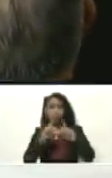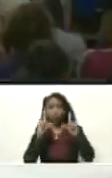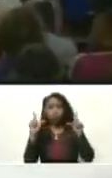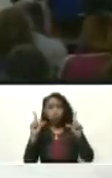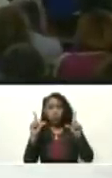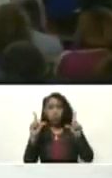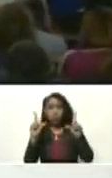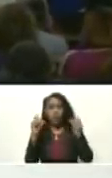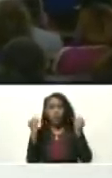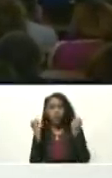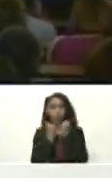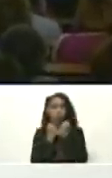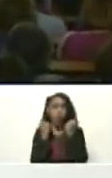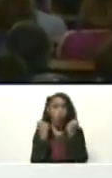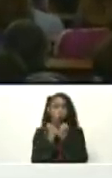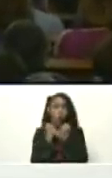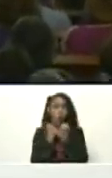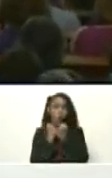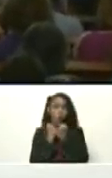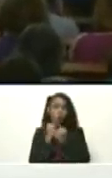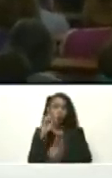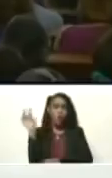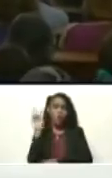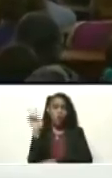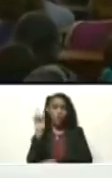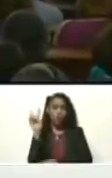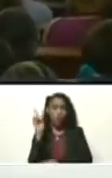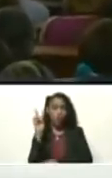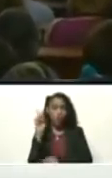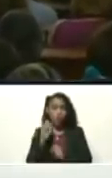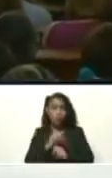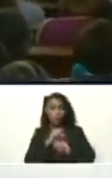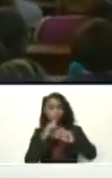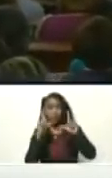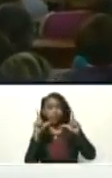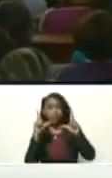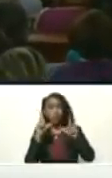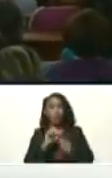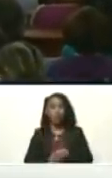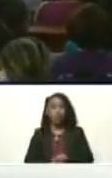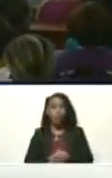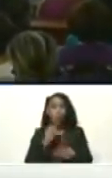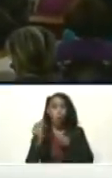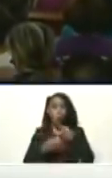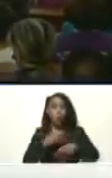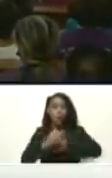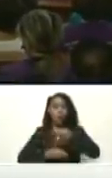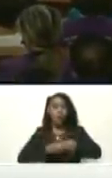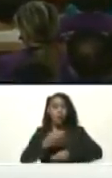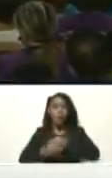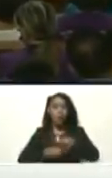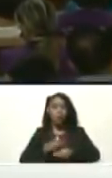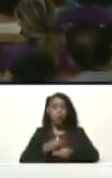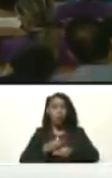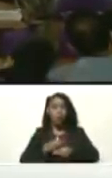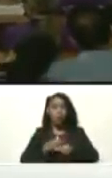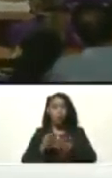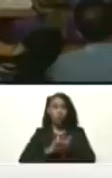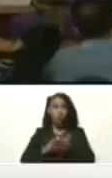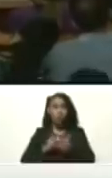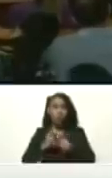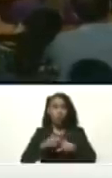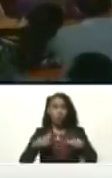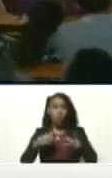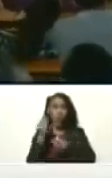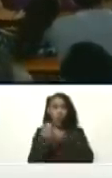Impresionante. Venezuela. Es impresionante cómo se está arreglando, cómo se está recuperando,